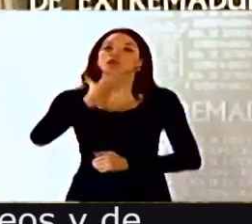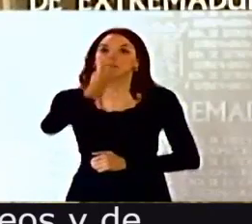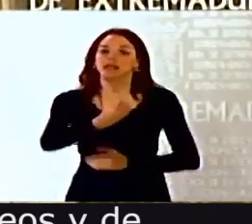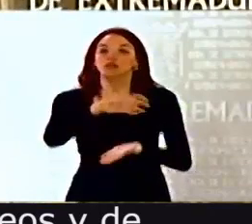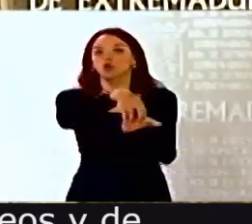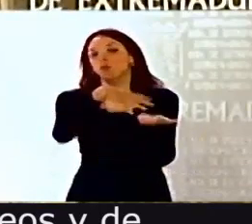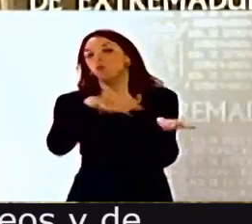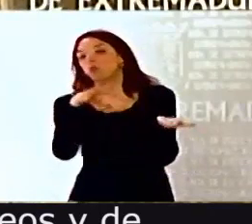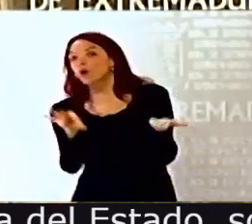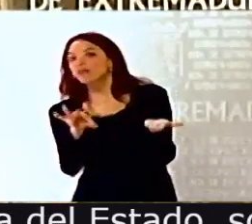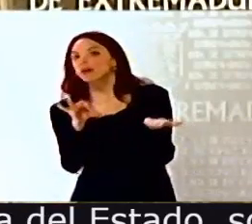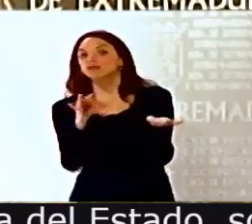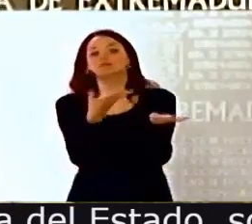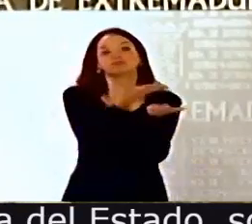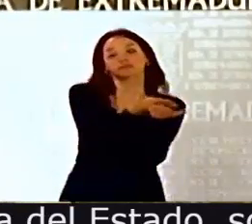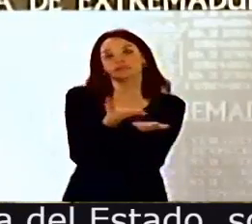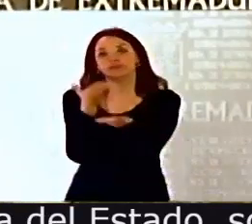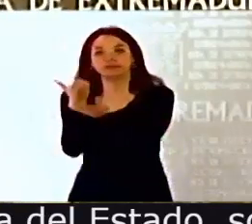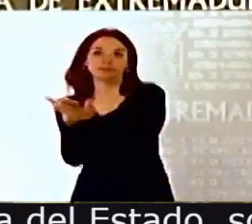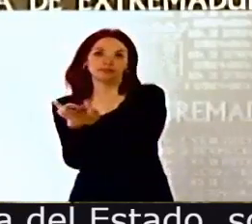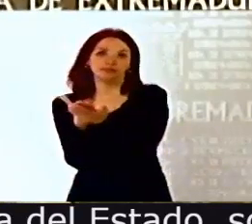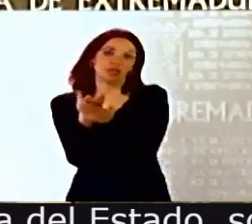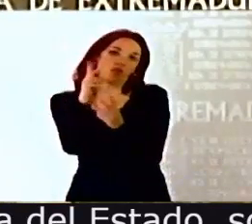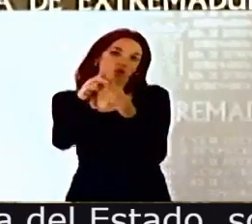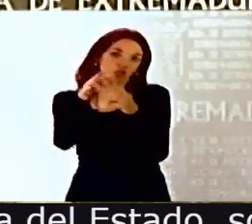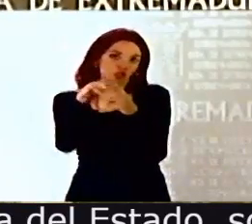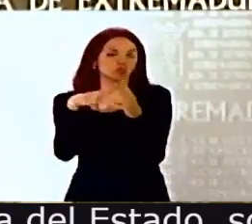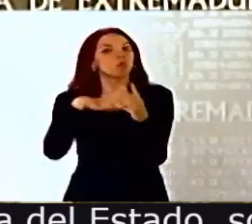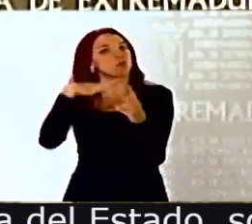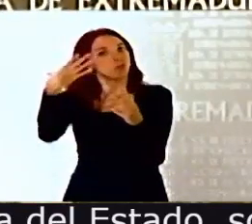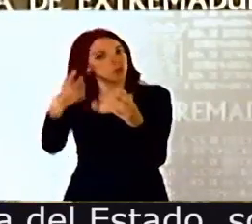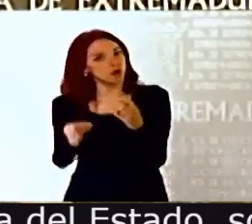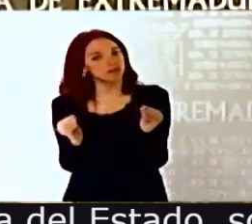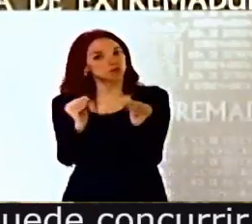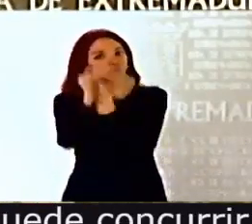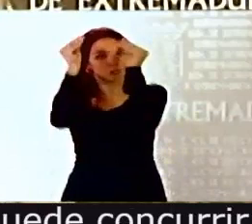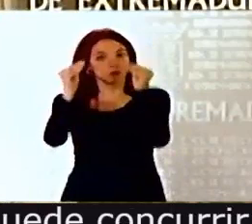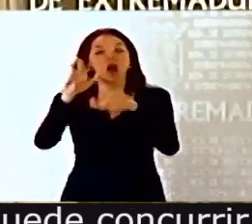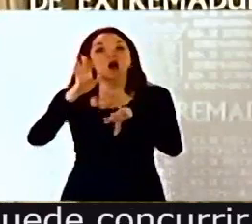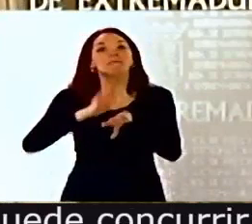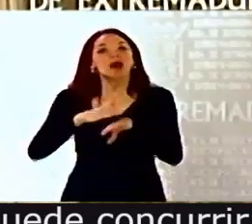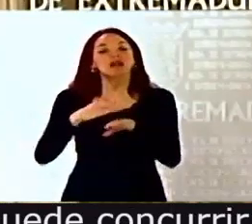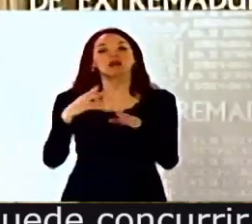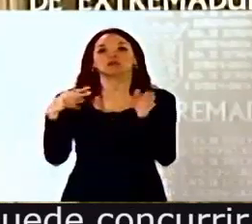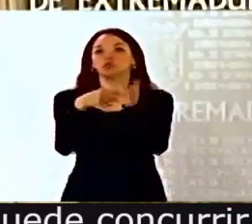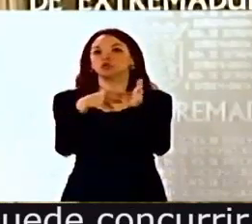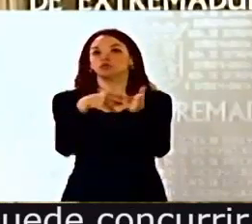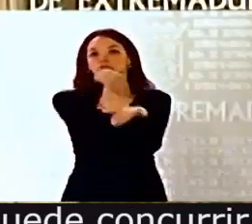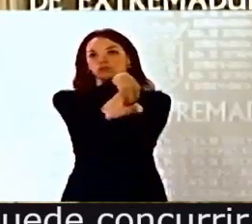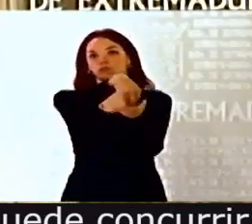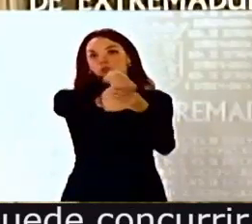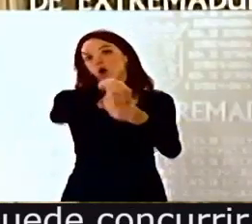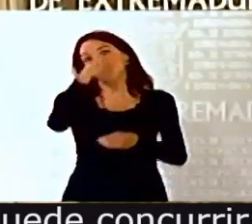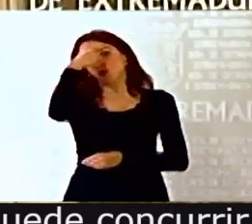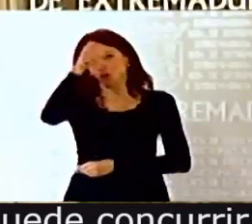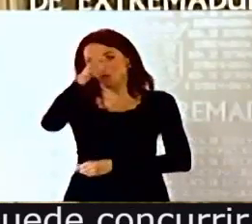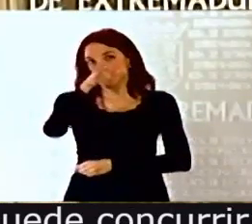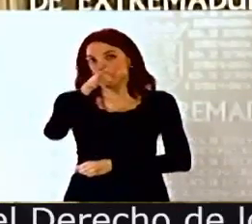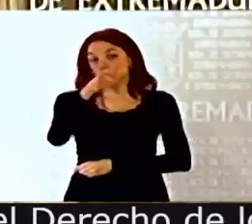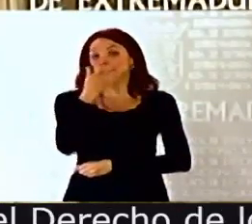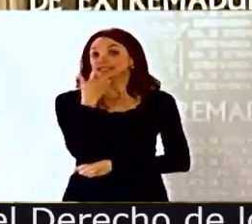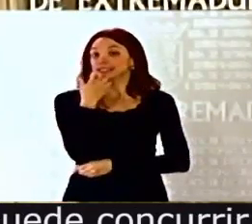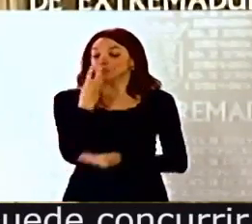puede concurrir, porque estas son unas ayudas en concurrencia competitiva, para hacer un punto de recarga en su municipio con las ayudas de la